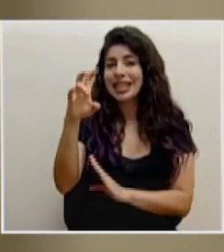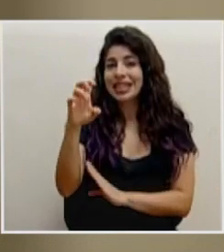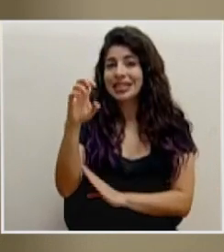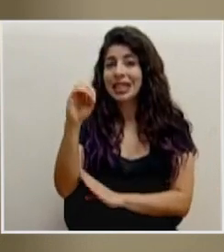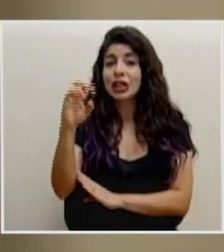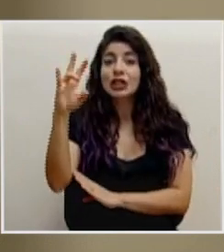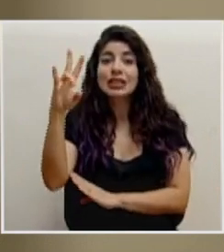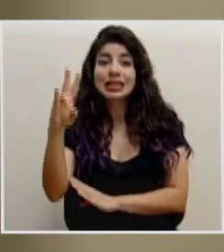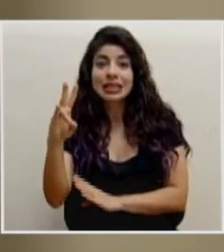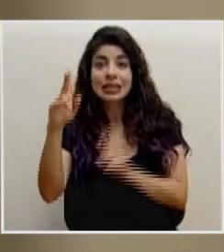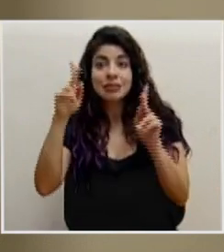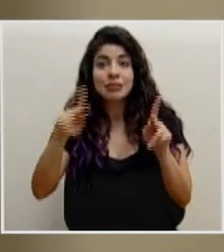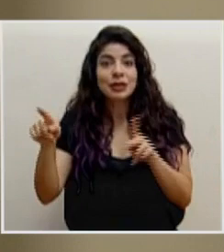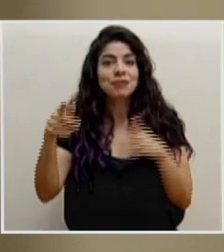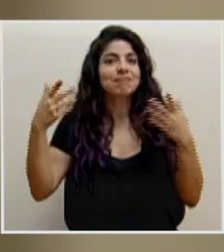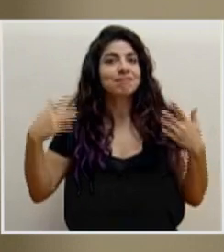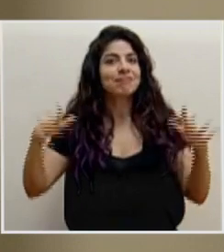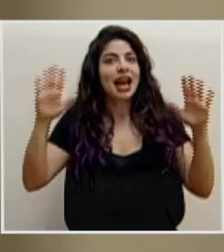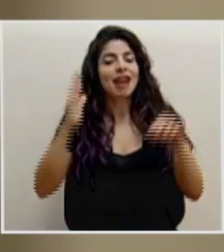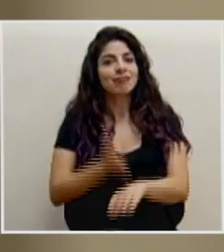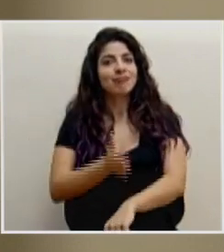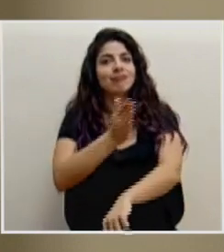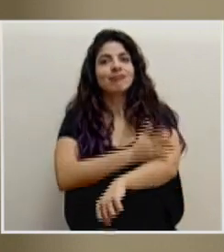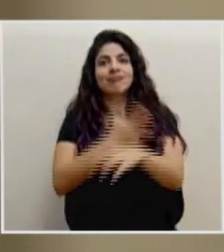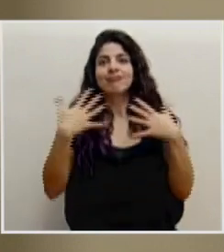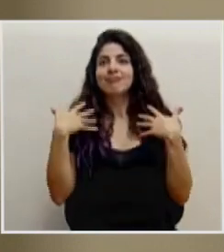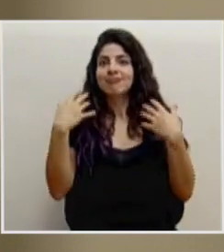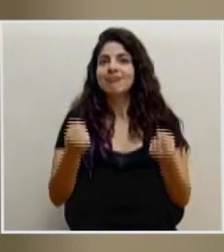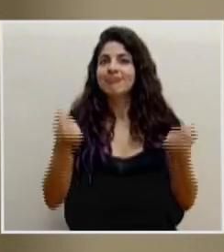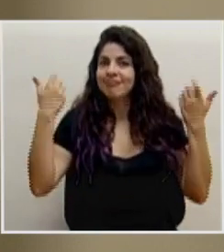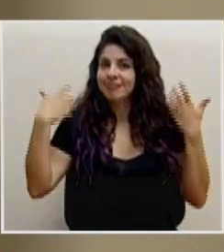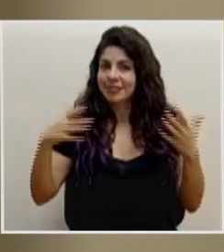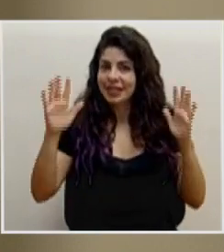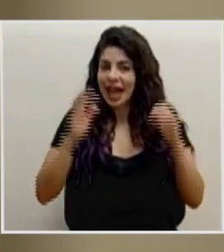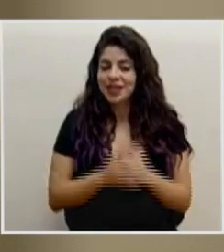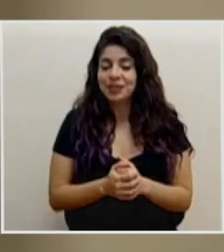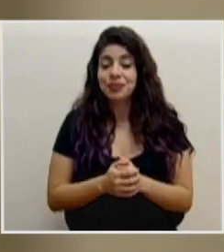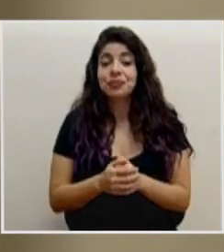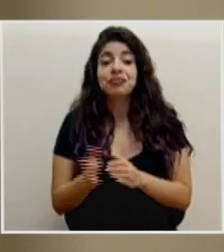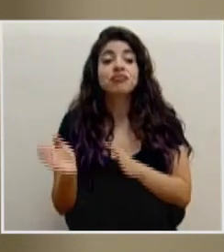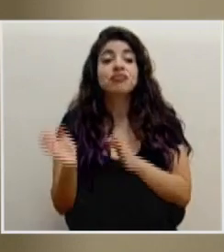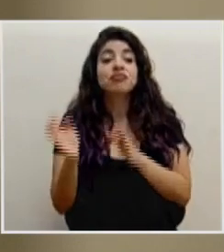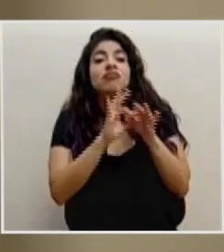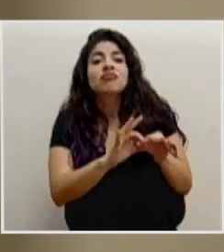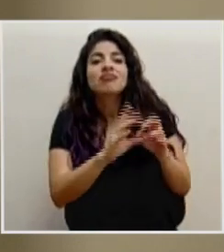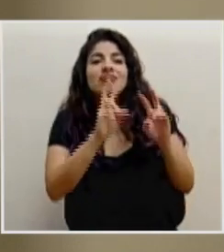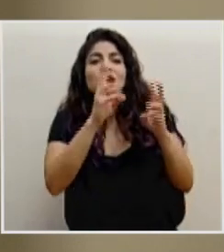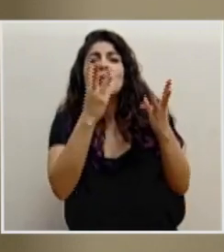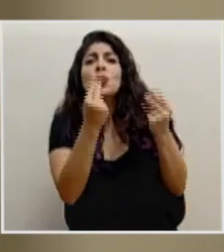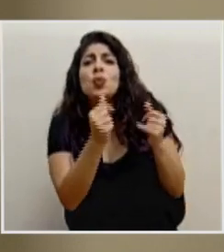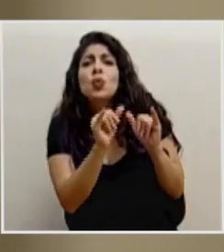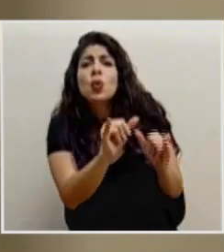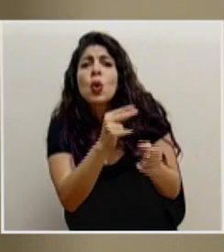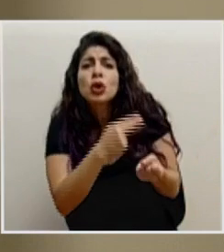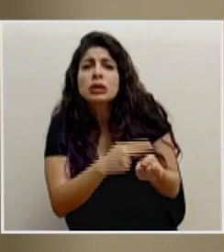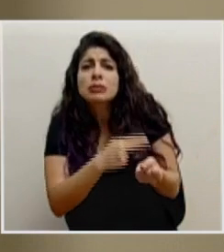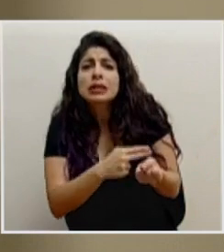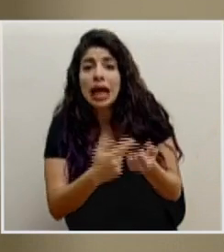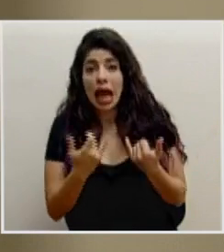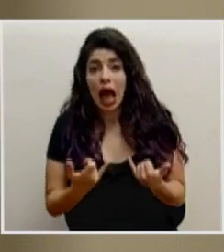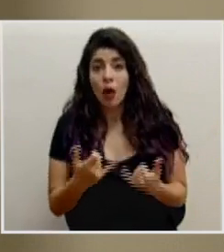191.707 personas recuperadas y con respecto a la hospitalización,